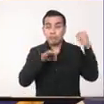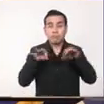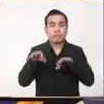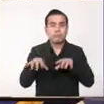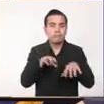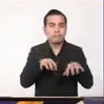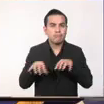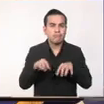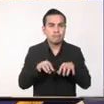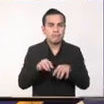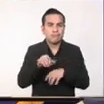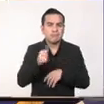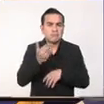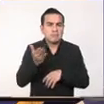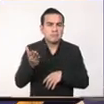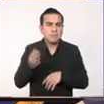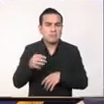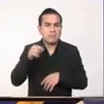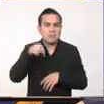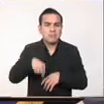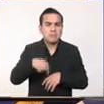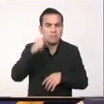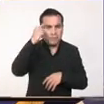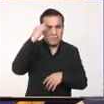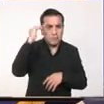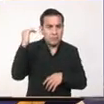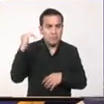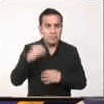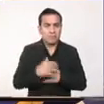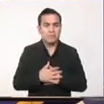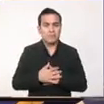piano, no sé qué otros instrumentos, y ahora es político.